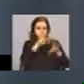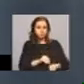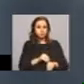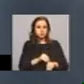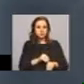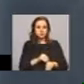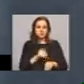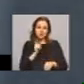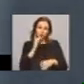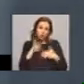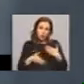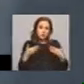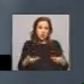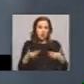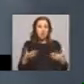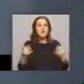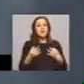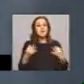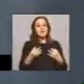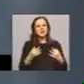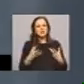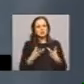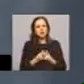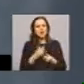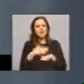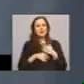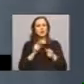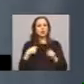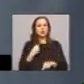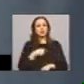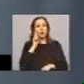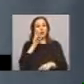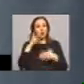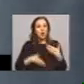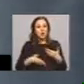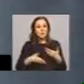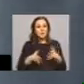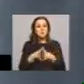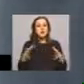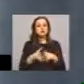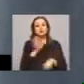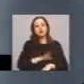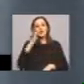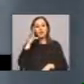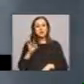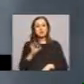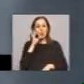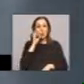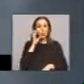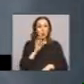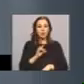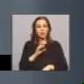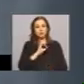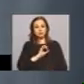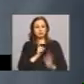sucediendo. Esa mezcla hace que tengamos lo que estamos teniendo, el aumento de los nacionalismos en Francia, en Hungría, en Estados Unidos.